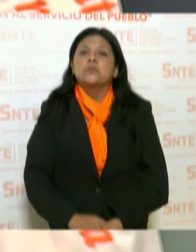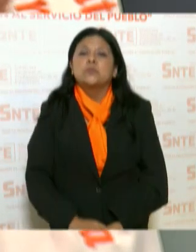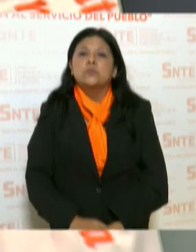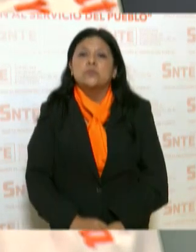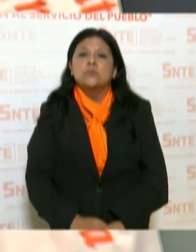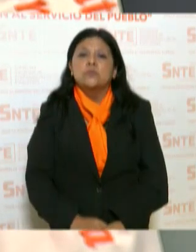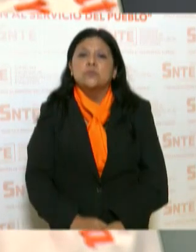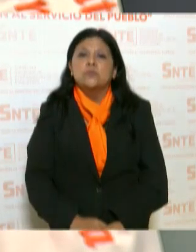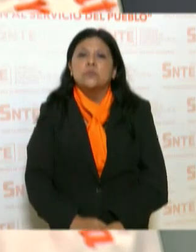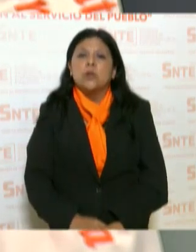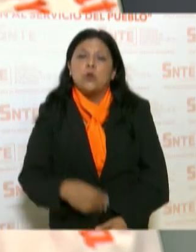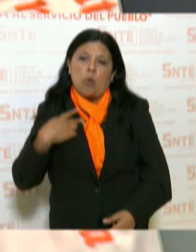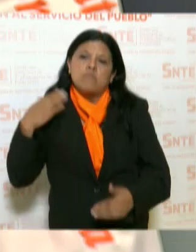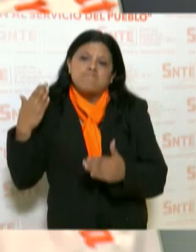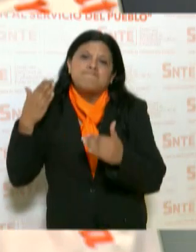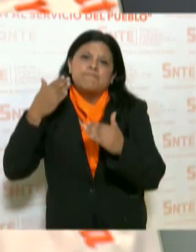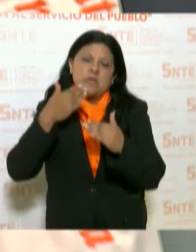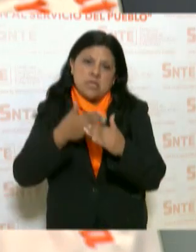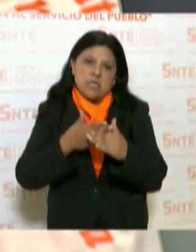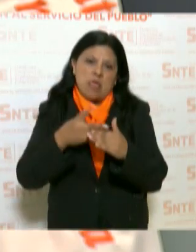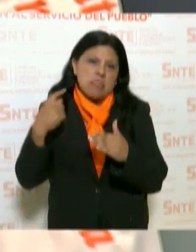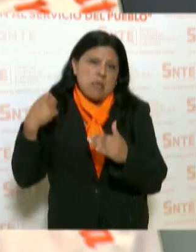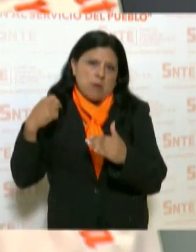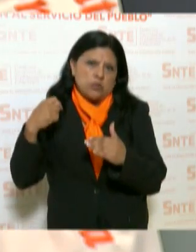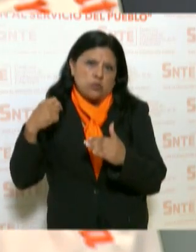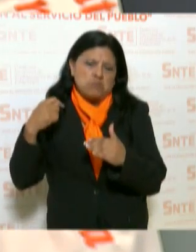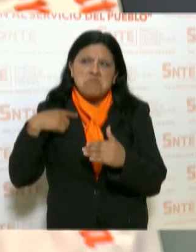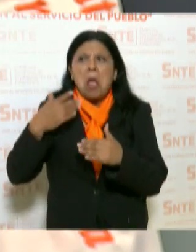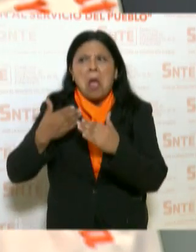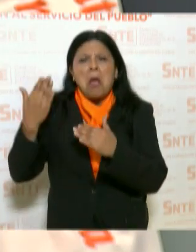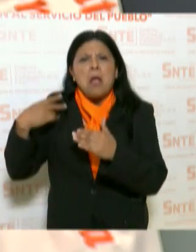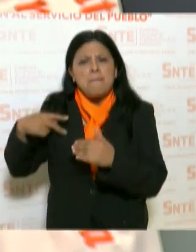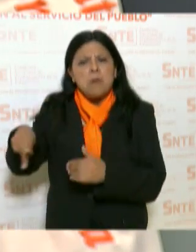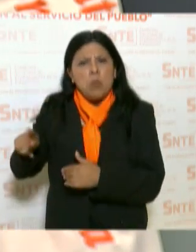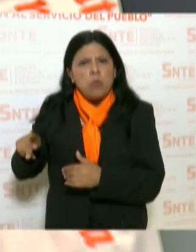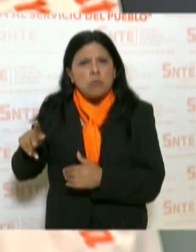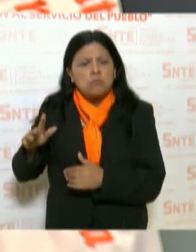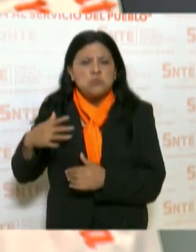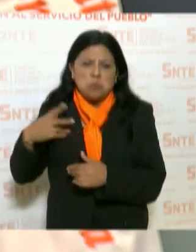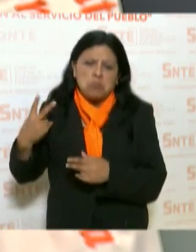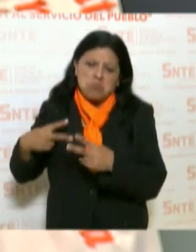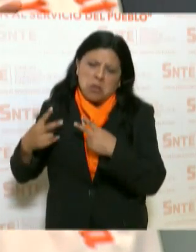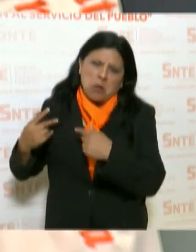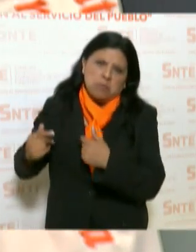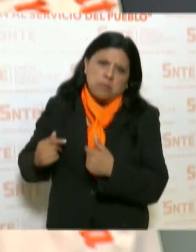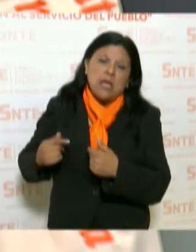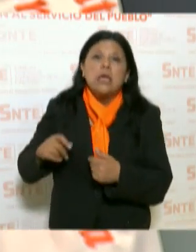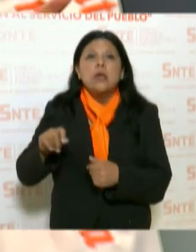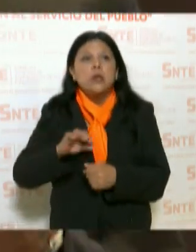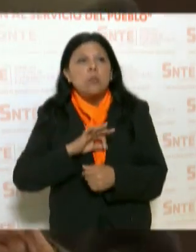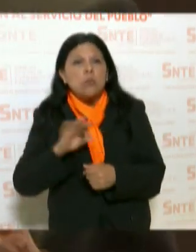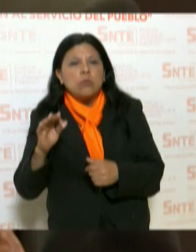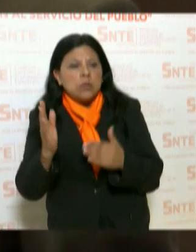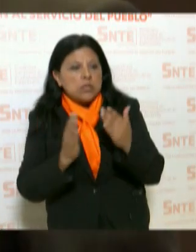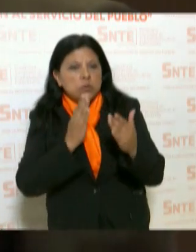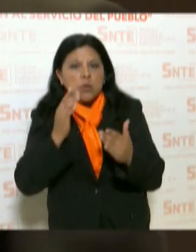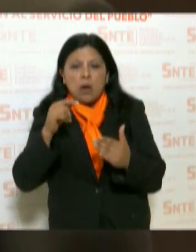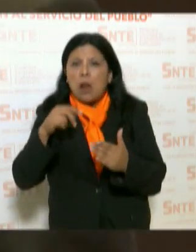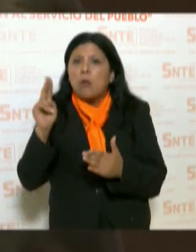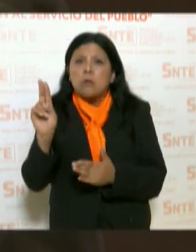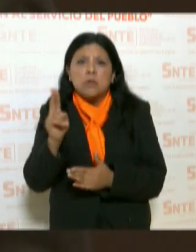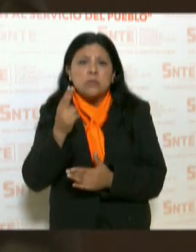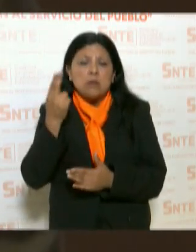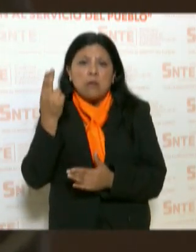de Tabasco, de mi estado, de mi pueblo, y pude estudiar en la Universidad